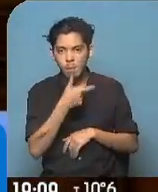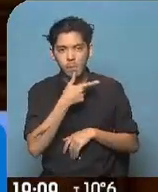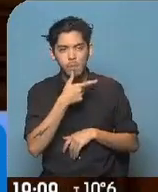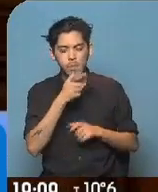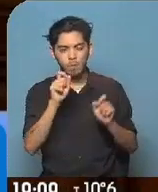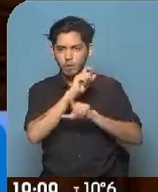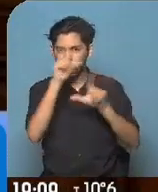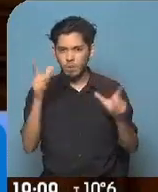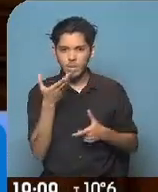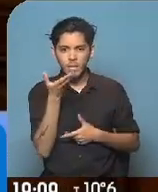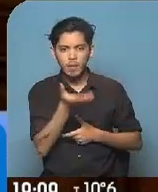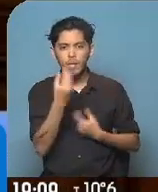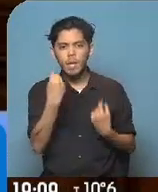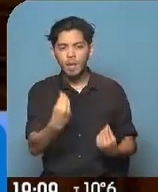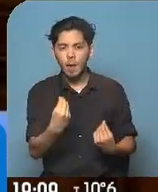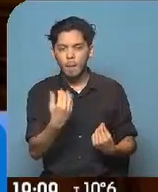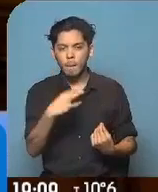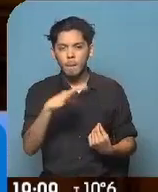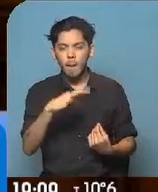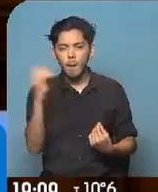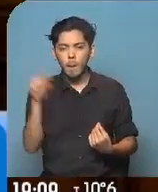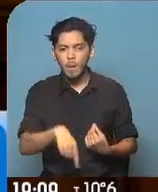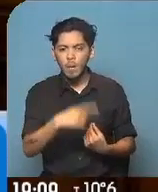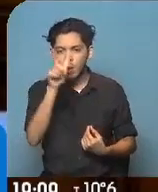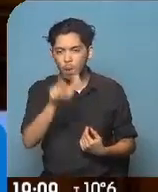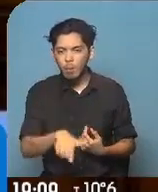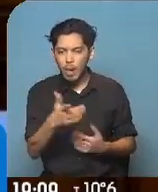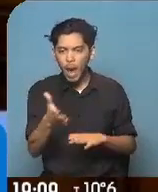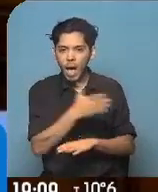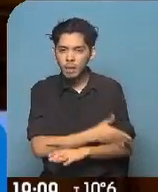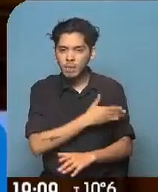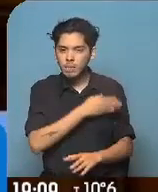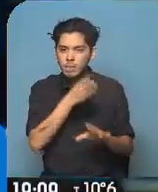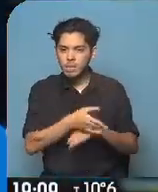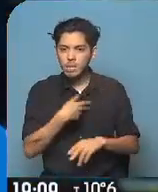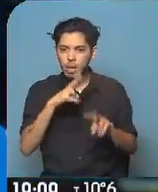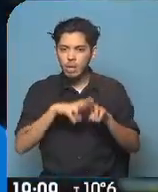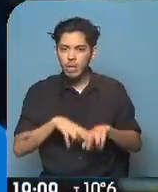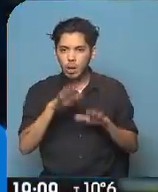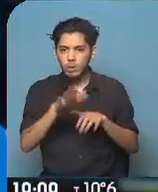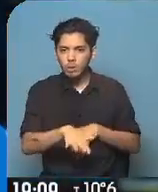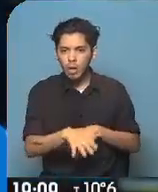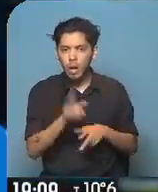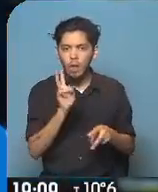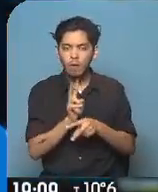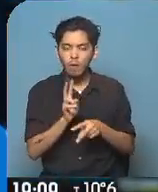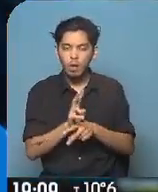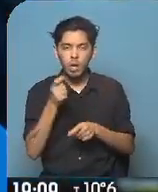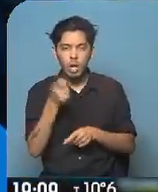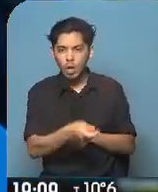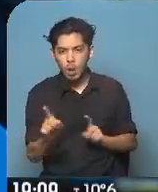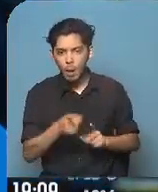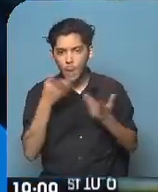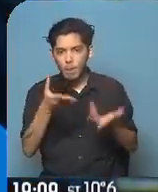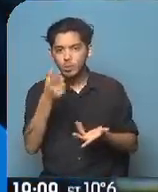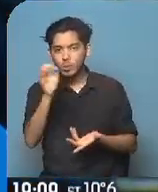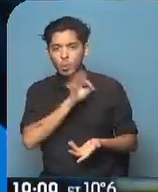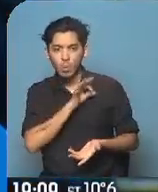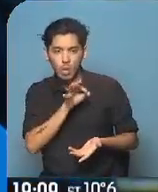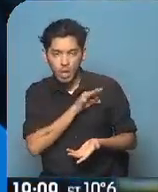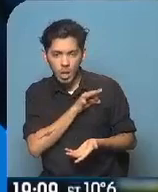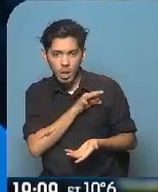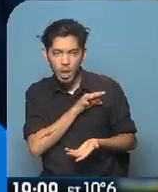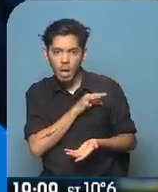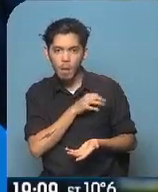que tenga que venir antes de atender a un chico a defender que no los maten a pedir por su vida me parece